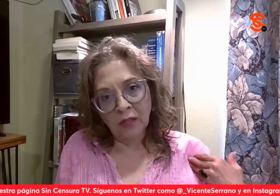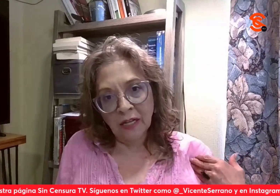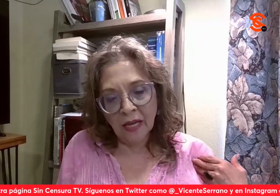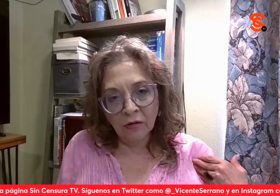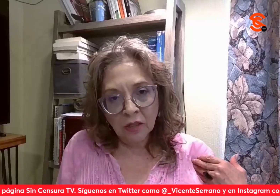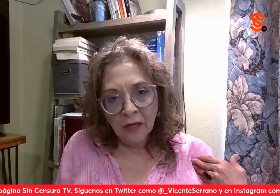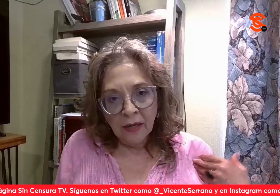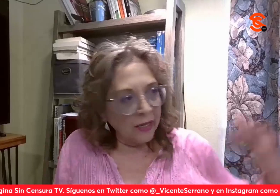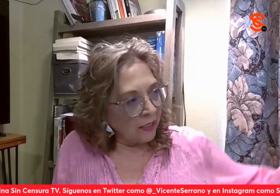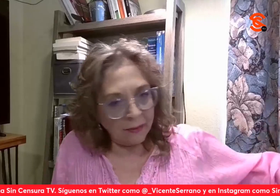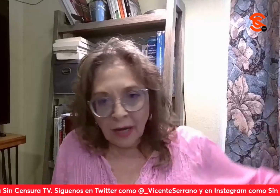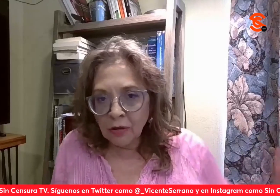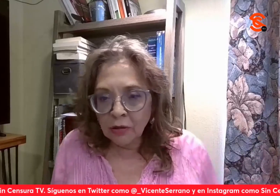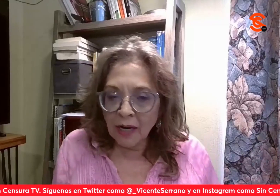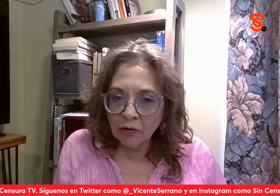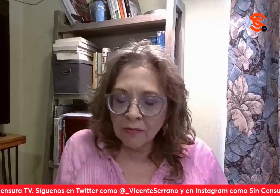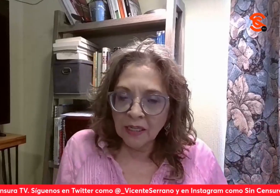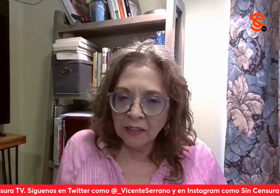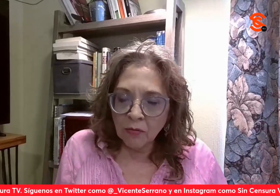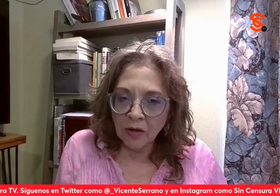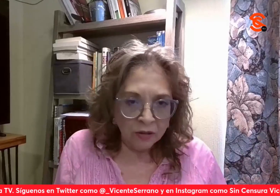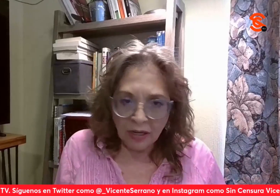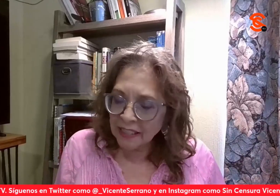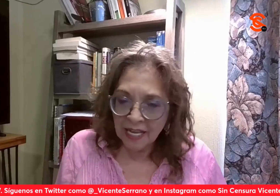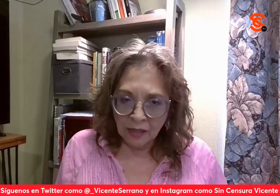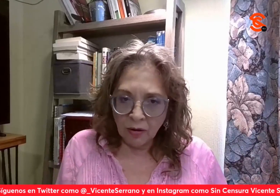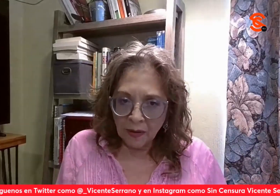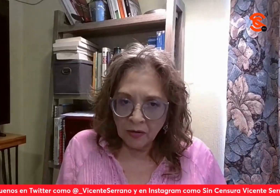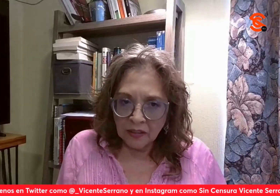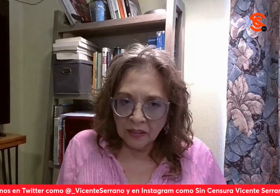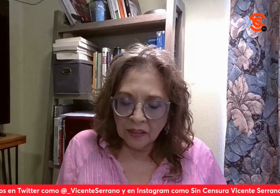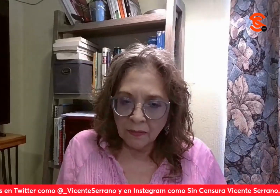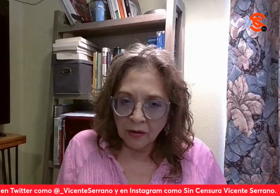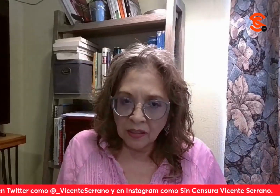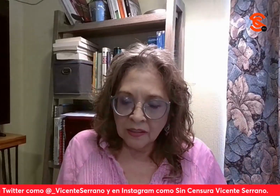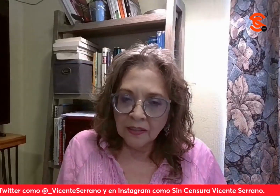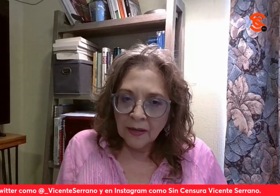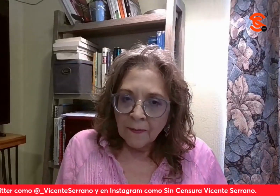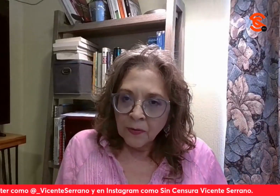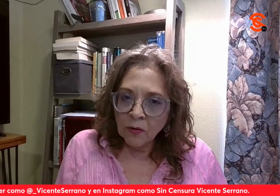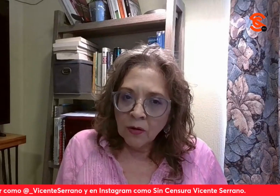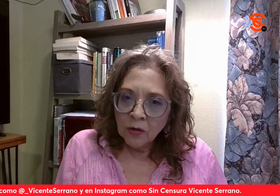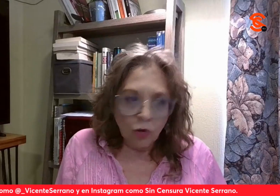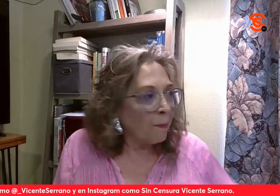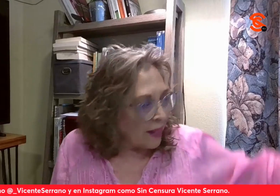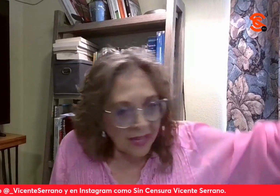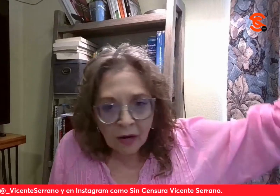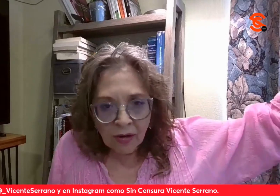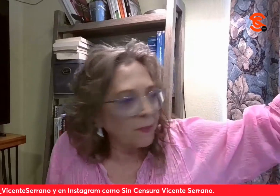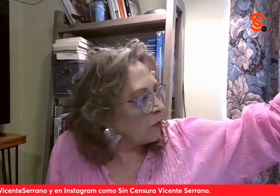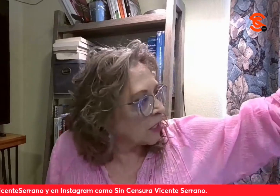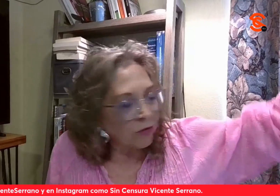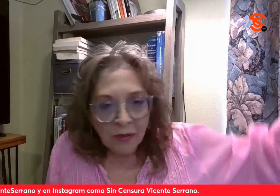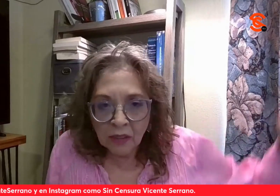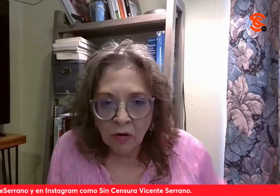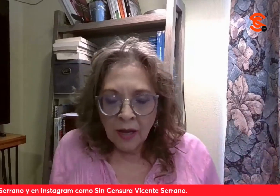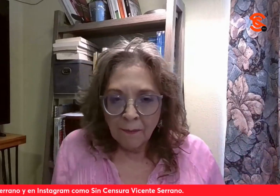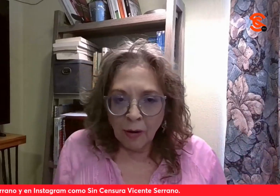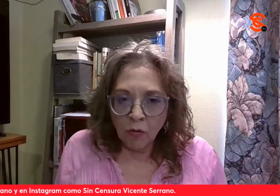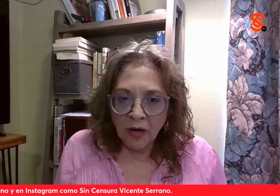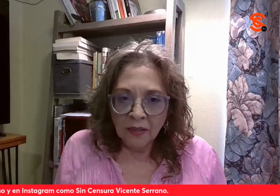tú en el SPR, en el Canal 11, en el Canal 22, hace años? ¿Por qué sigue en el Canal 11 teniendo foro la